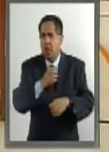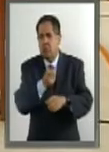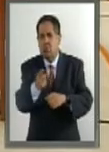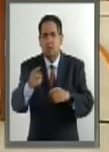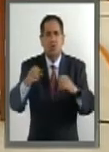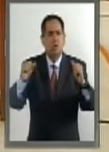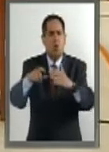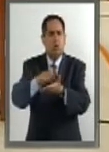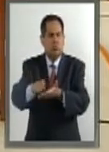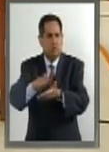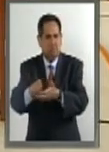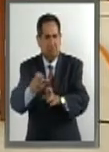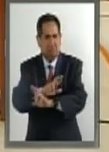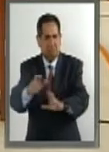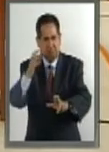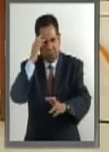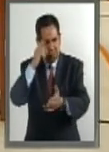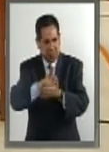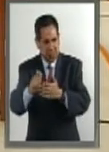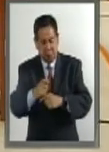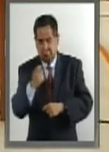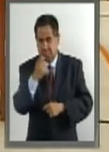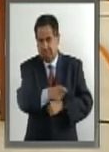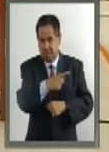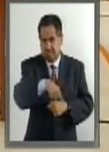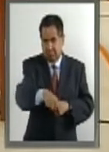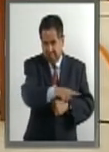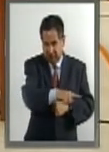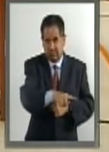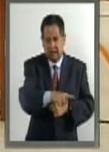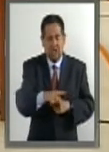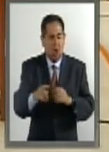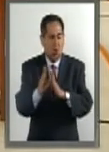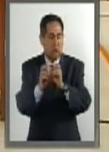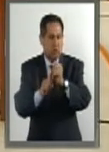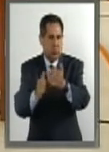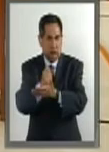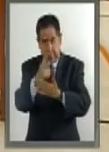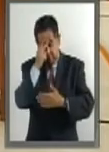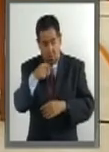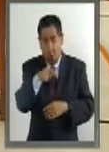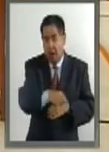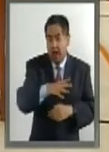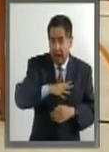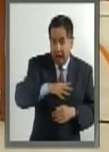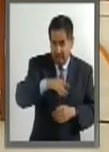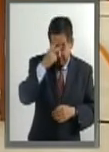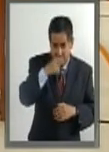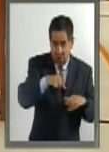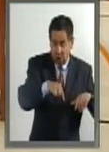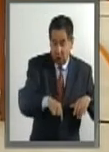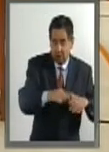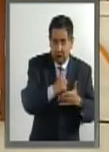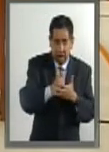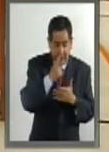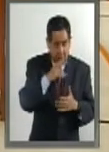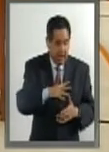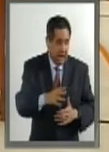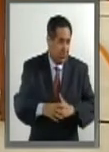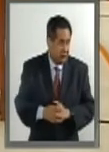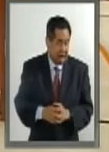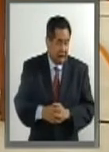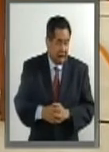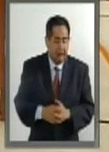constituyentes que reconocieron esa circunstancia en la Constitución de la Ciudad de México, ¿sí? Entonces, tenemos